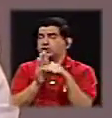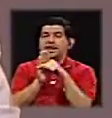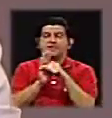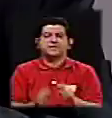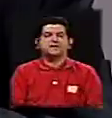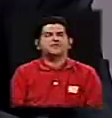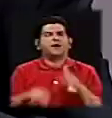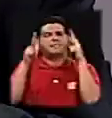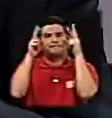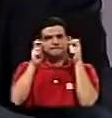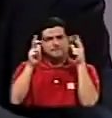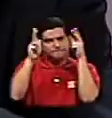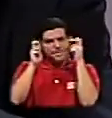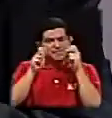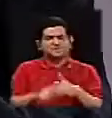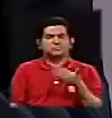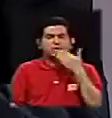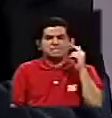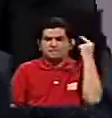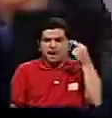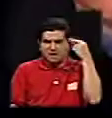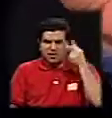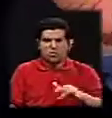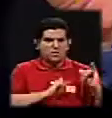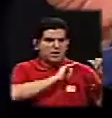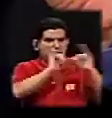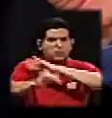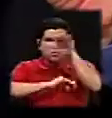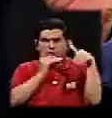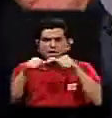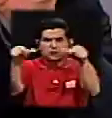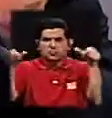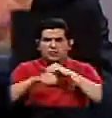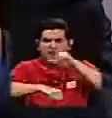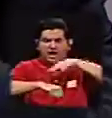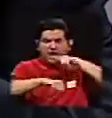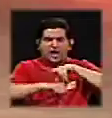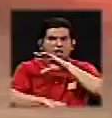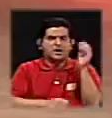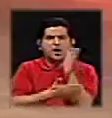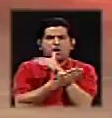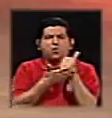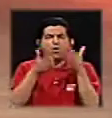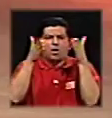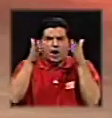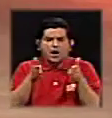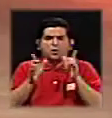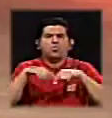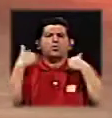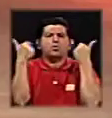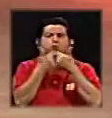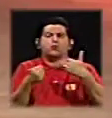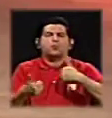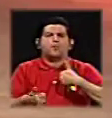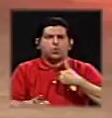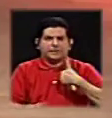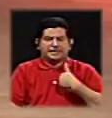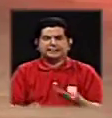la percepción del mal gobierno es uniforme en todos los sectores nacionales o hay algunos grupos que tienen